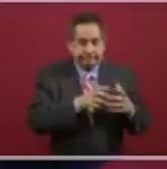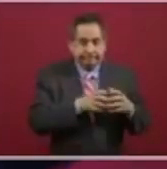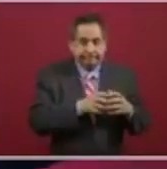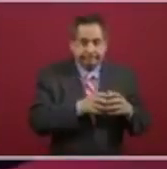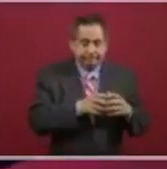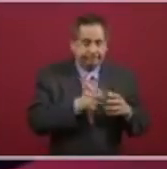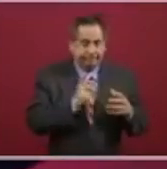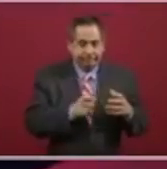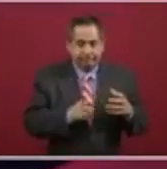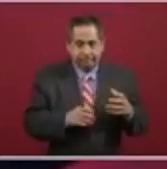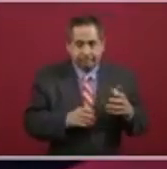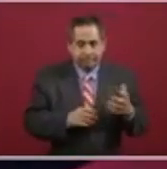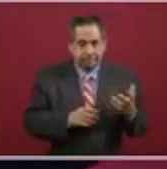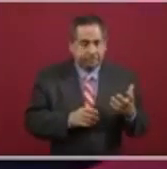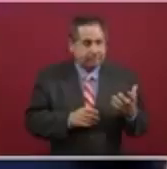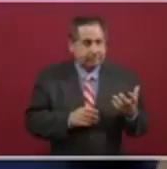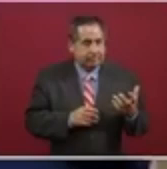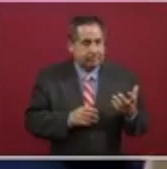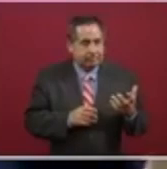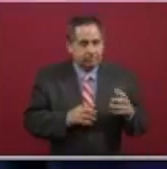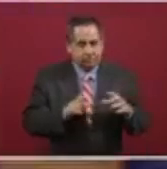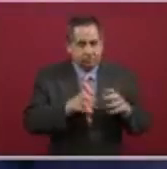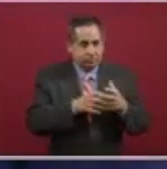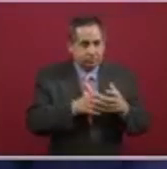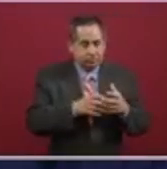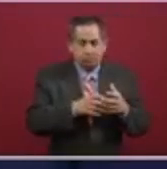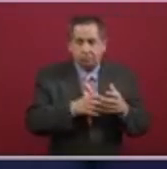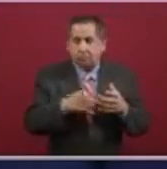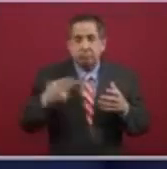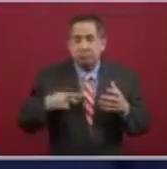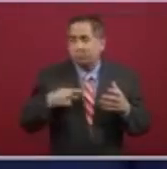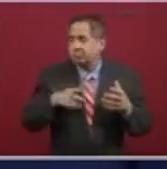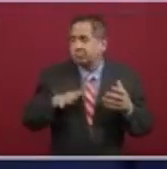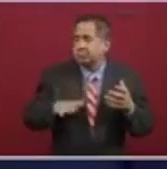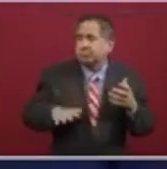era que todos los mexicanos